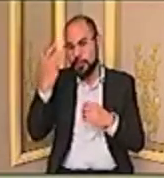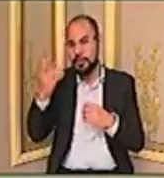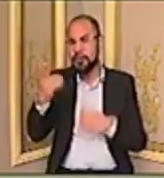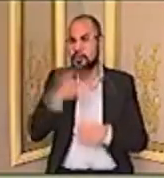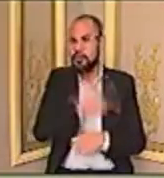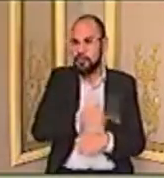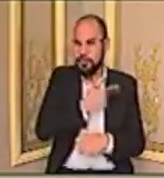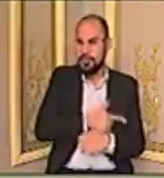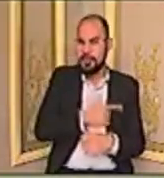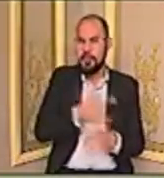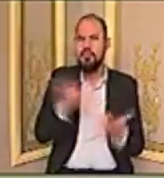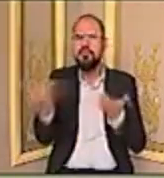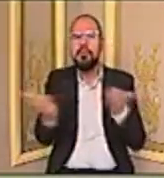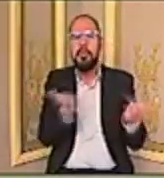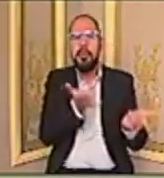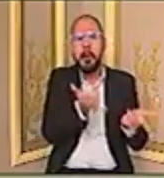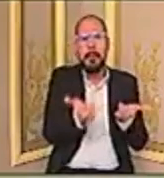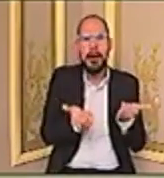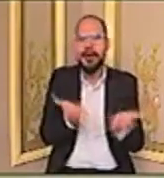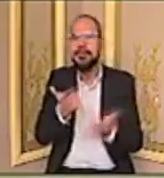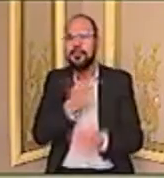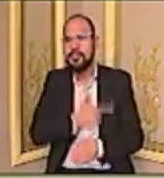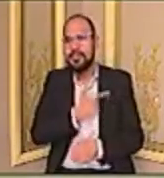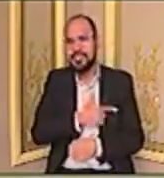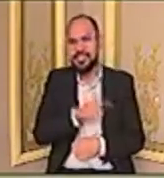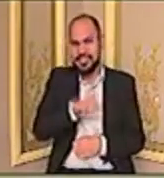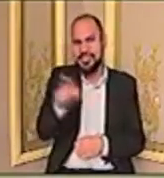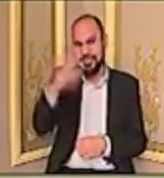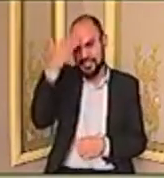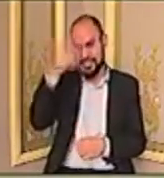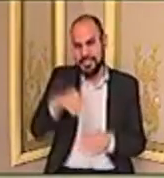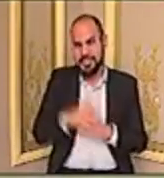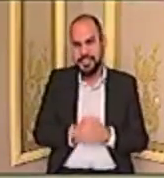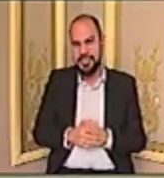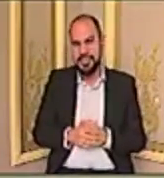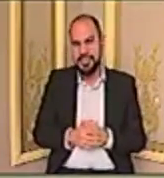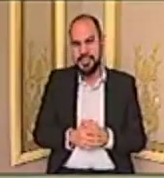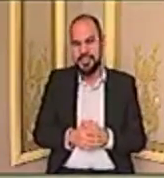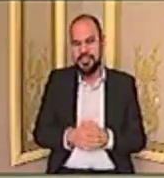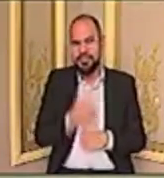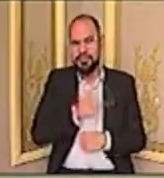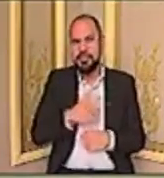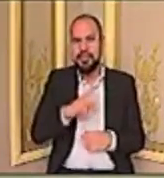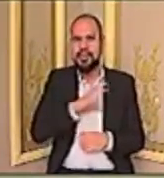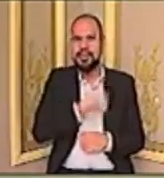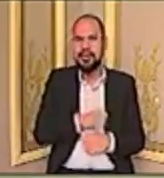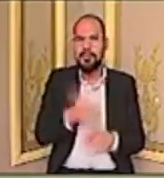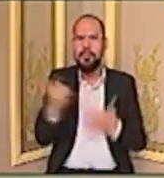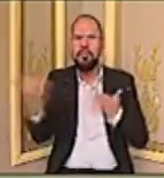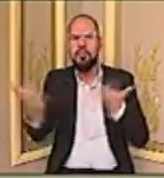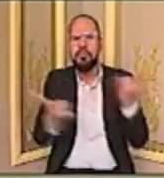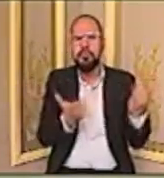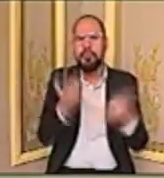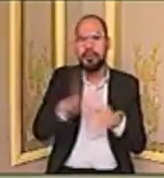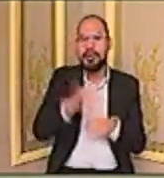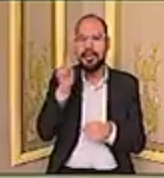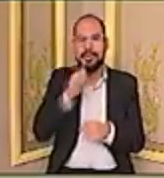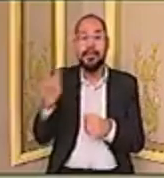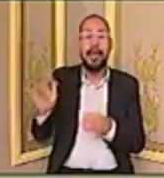gusta Spider-Man, o conocemos a alguien que le gusta Spider-Man. Y es que nos gusta tanto Spider-Man porque Spider-Man siempre va a estar de nuestro